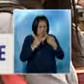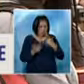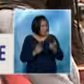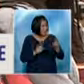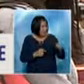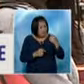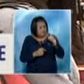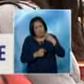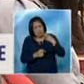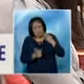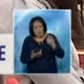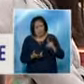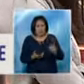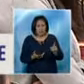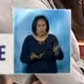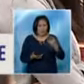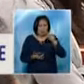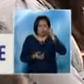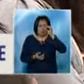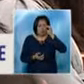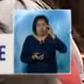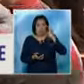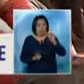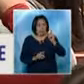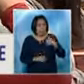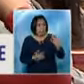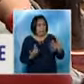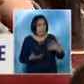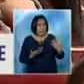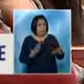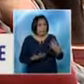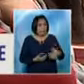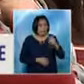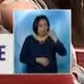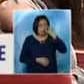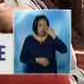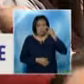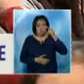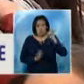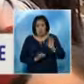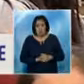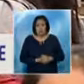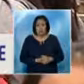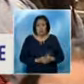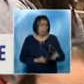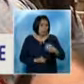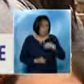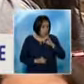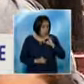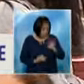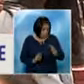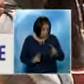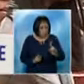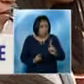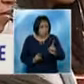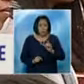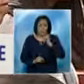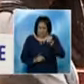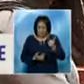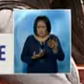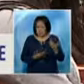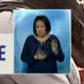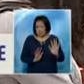va a quedar mi niña. No abría los ojos, yo tenía miedo que de repente también le cayeran los ojos, toda la cosa. Entonces yo le dije, me dijo, no, mañana